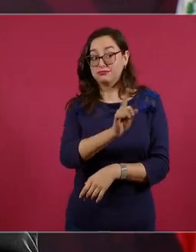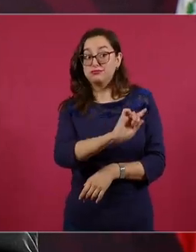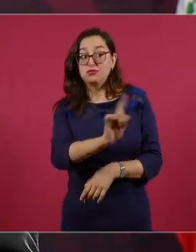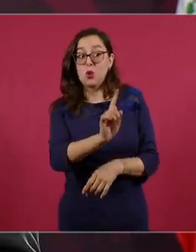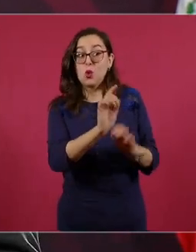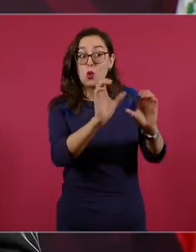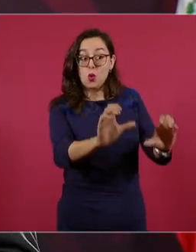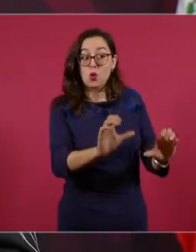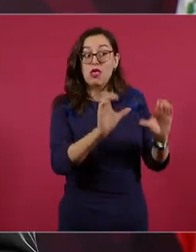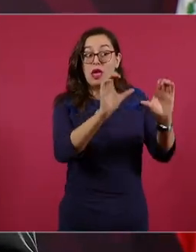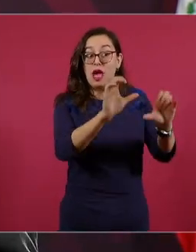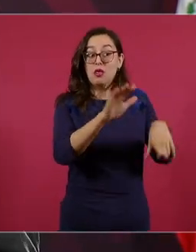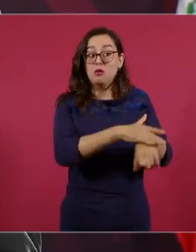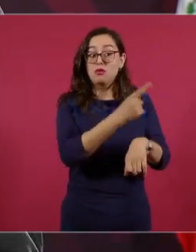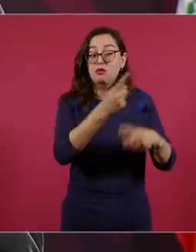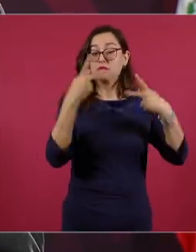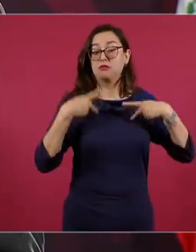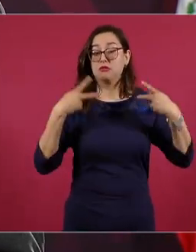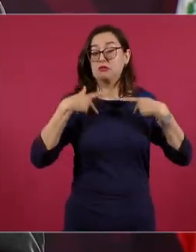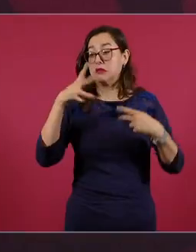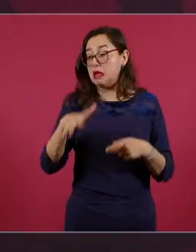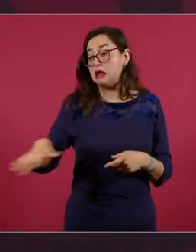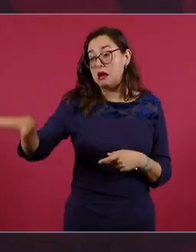Y muchos no hicieron caso.